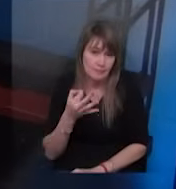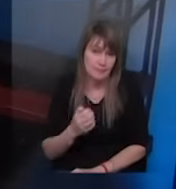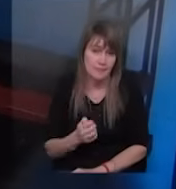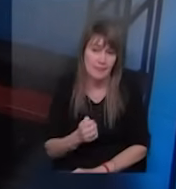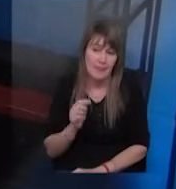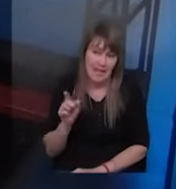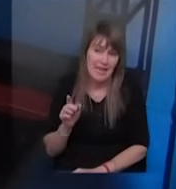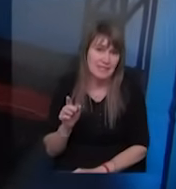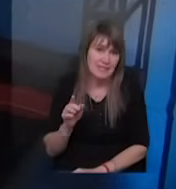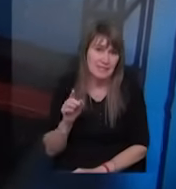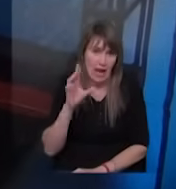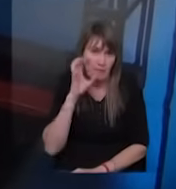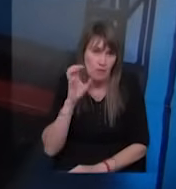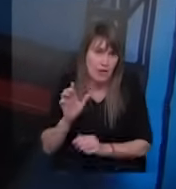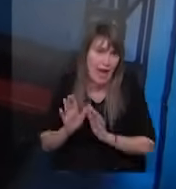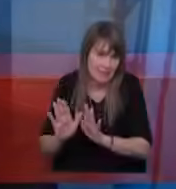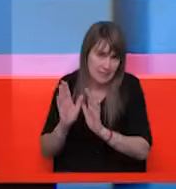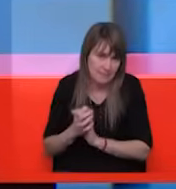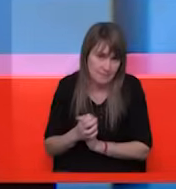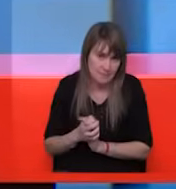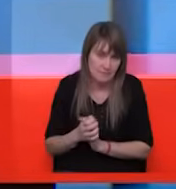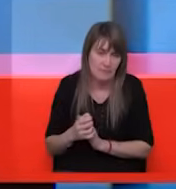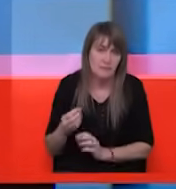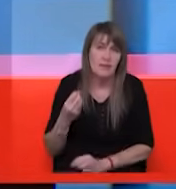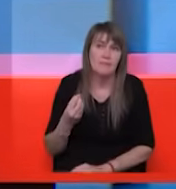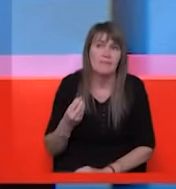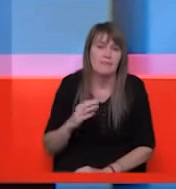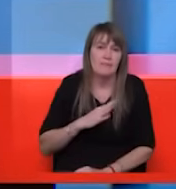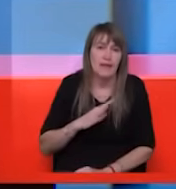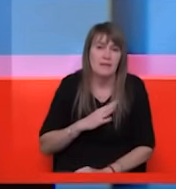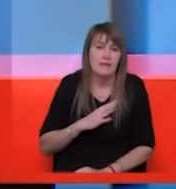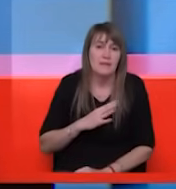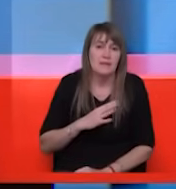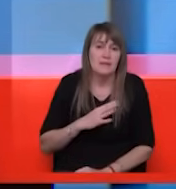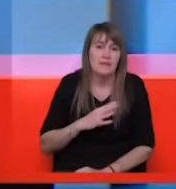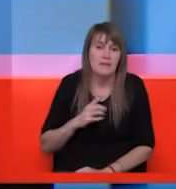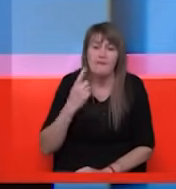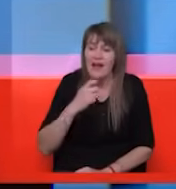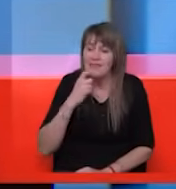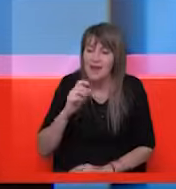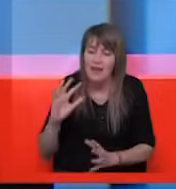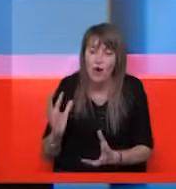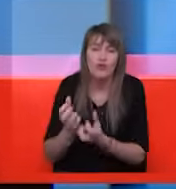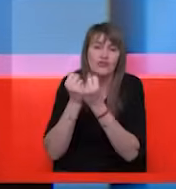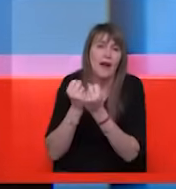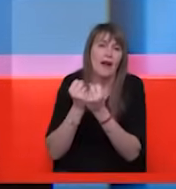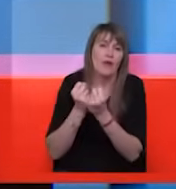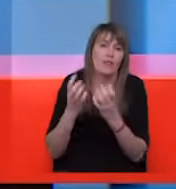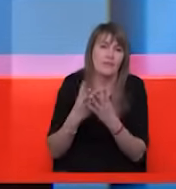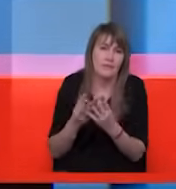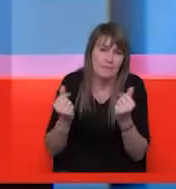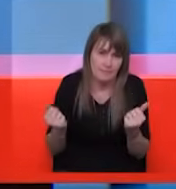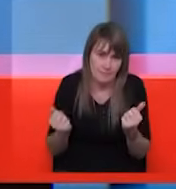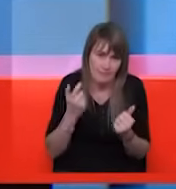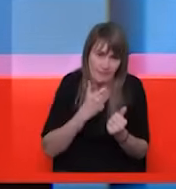parte, ¿no?, de la memoria. Y hay que mantenerla viva, ajá, en parte para que aparezcan los que todavía no han aparecido. Es, ¿no?, fundamental. Que es fundamental. Clave. Y